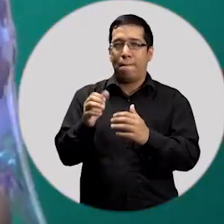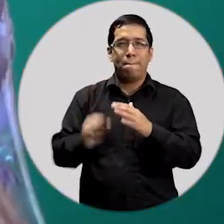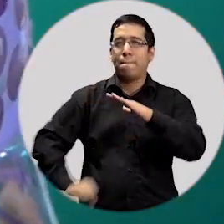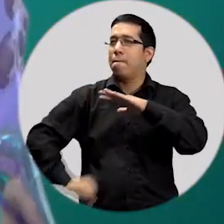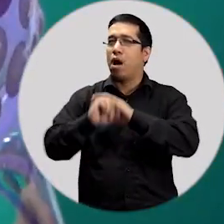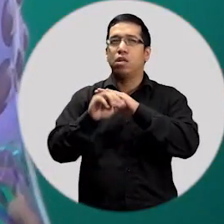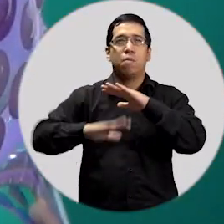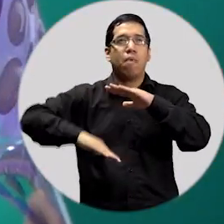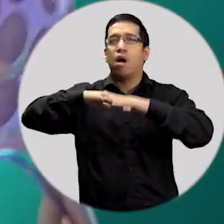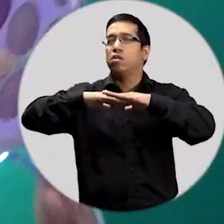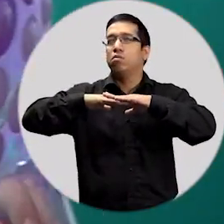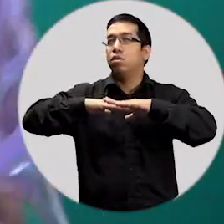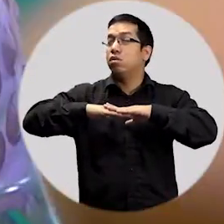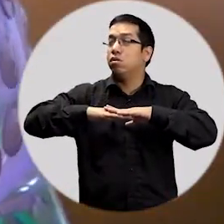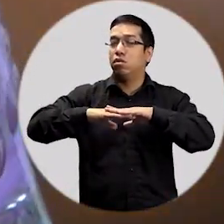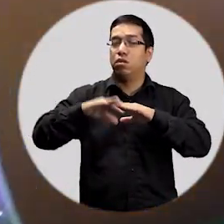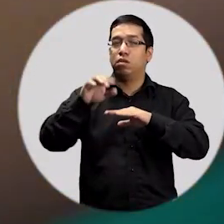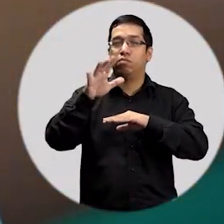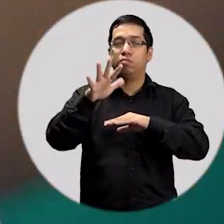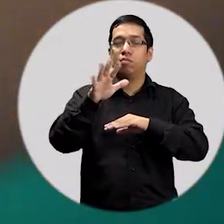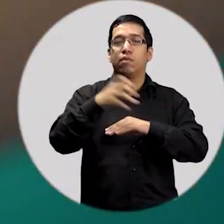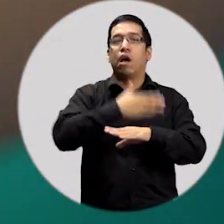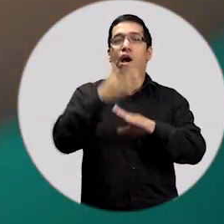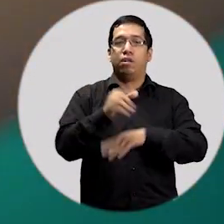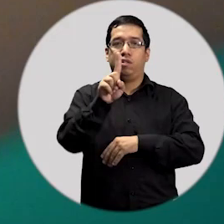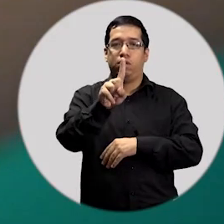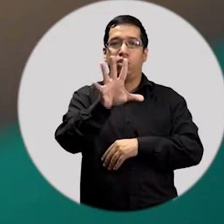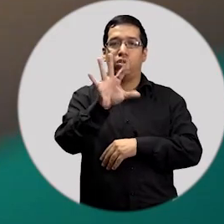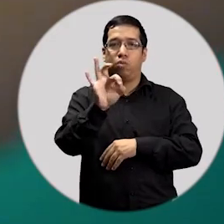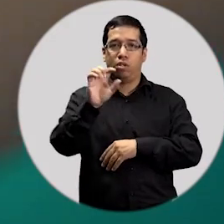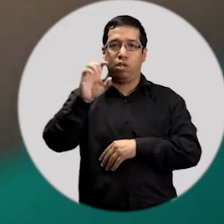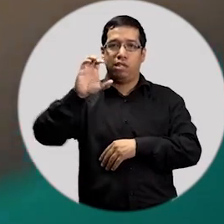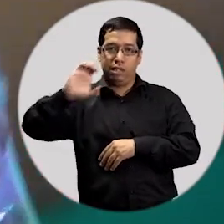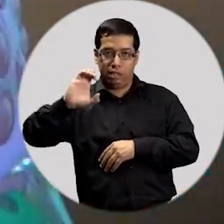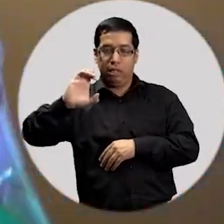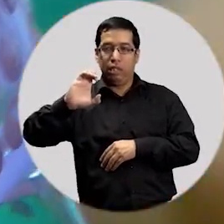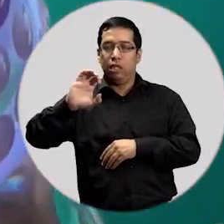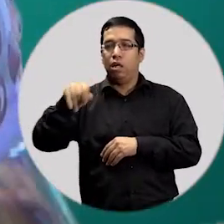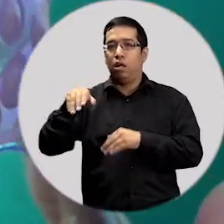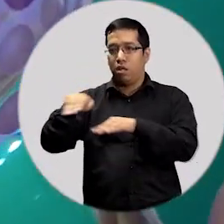En el caso también de que no tengan horno, esta pintura también se puede secar